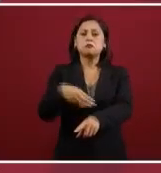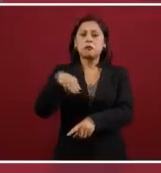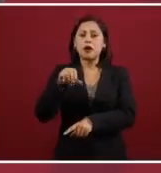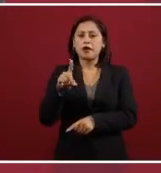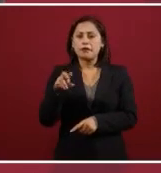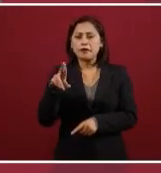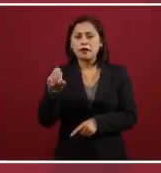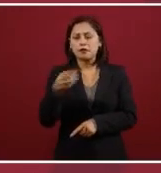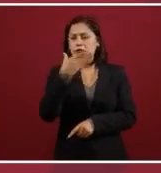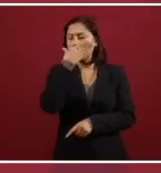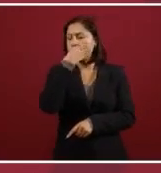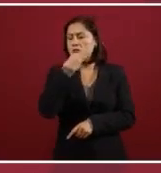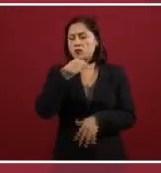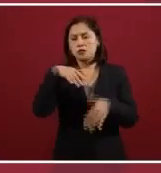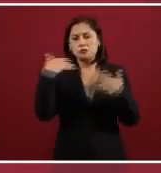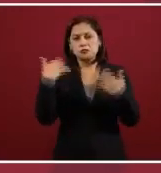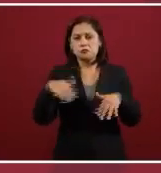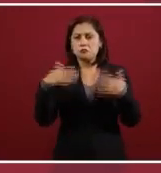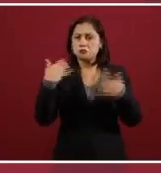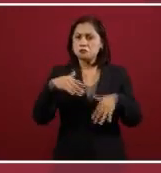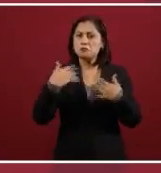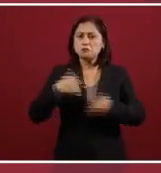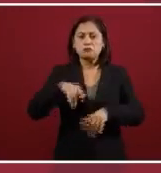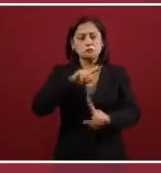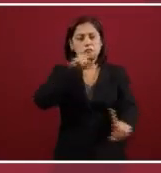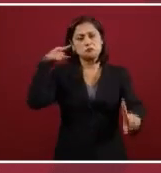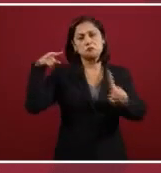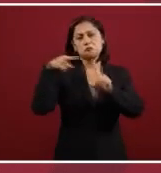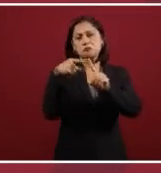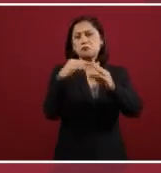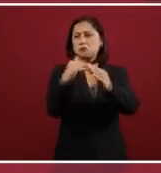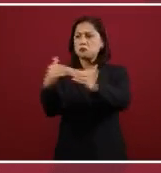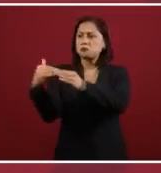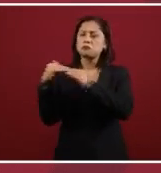de la democracia, que luego fue